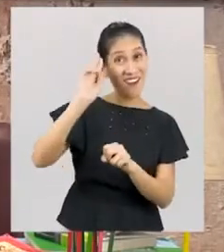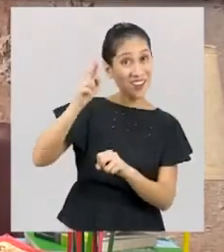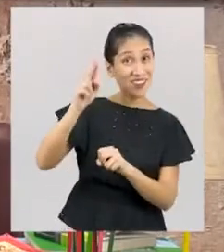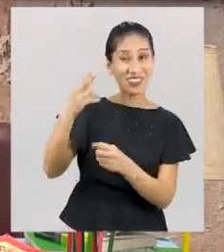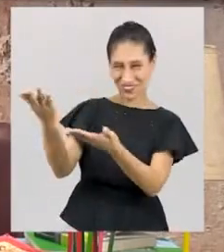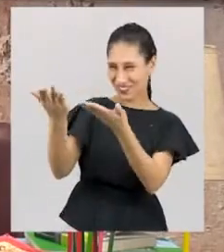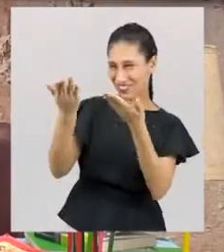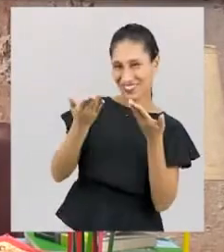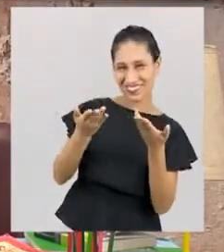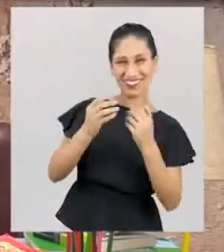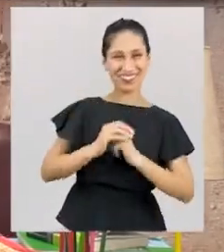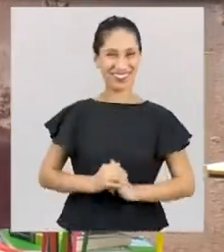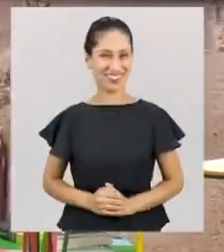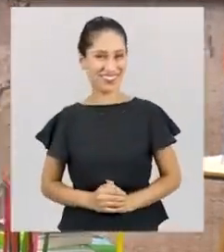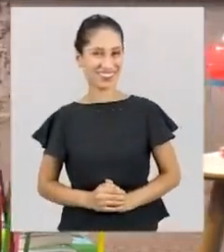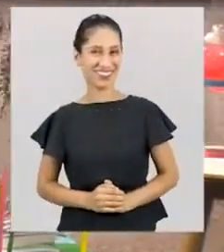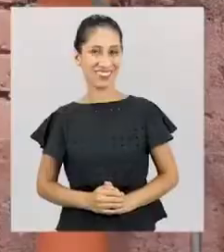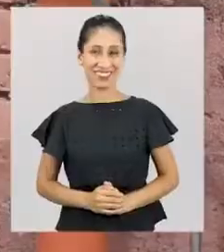nuestro profesor invitado.